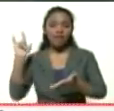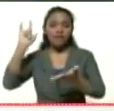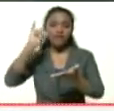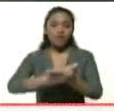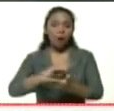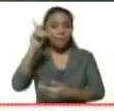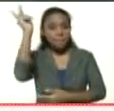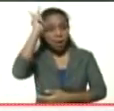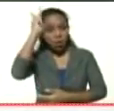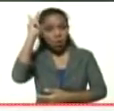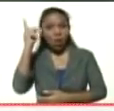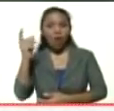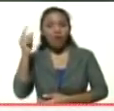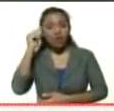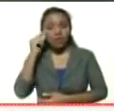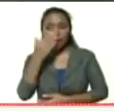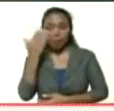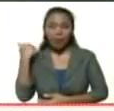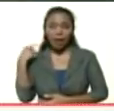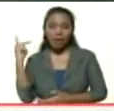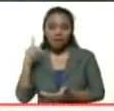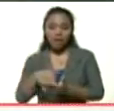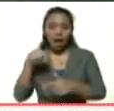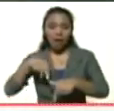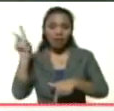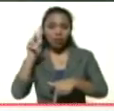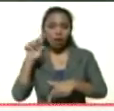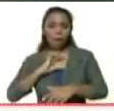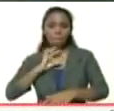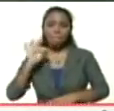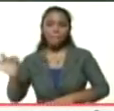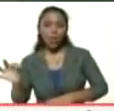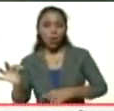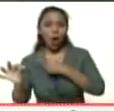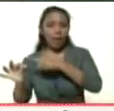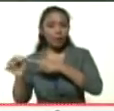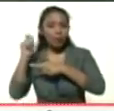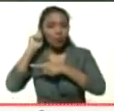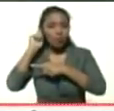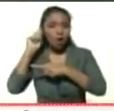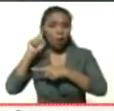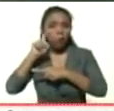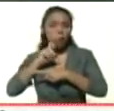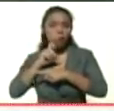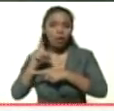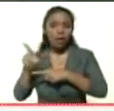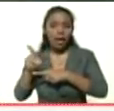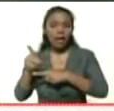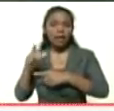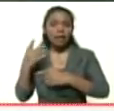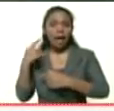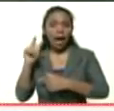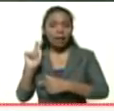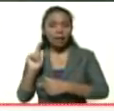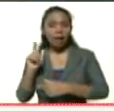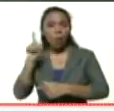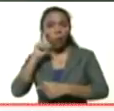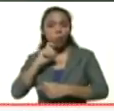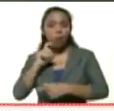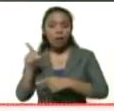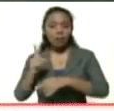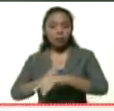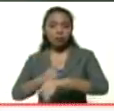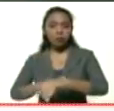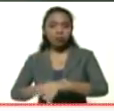Perú en fecha reciente, regresó a Venezuela e infectó a este familiar que se encontraba en ese